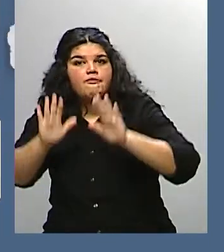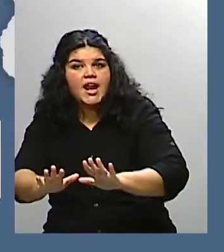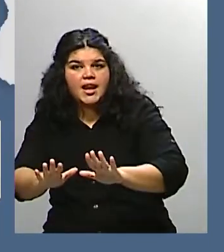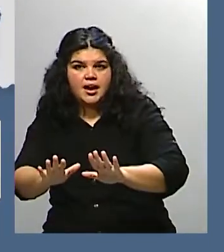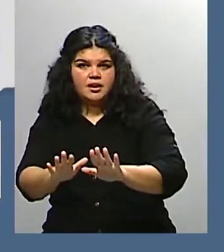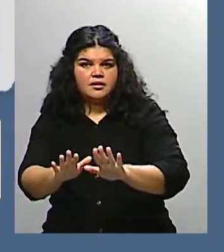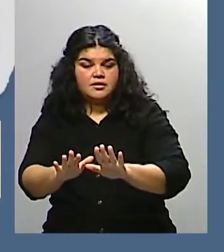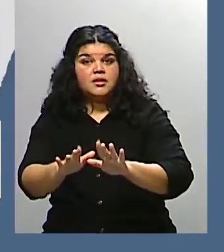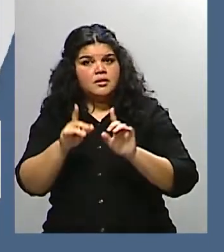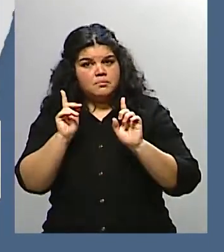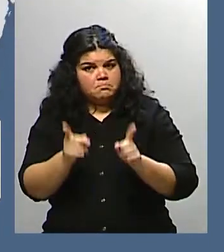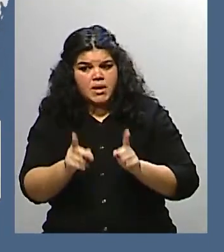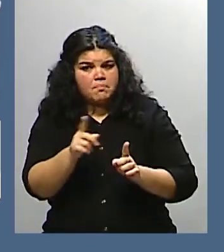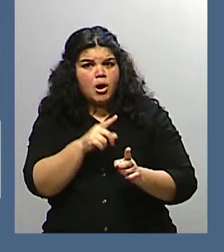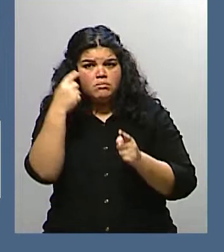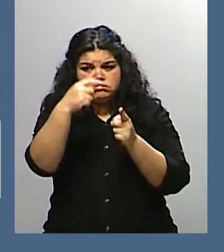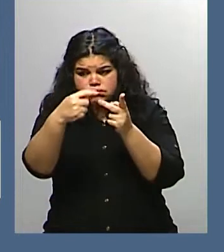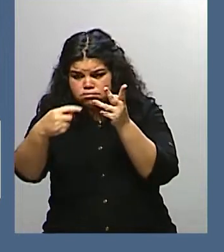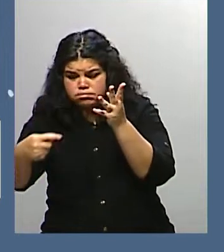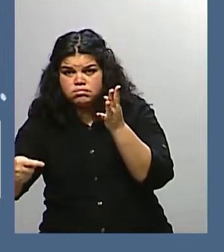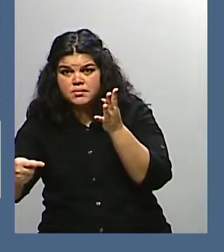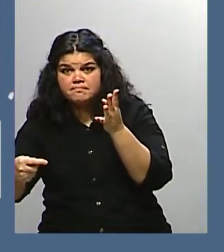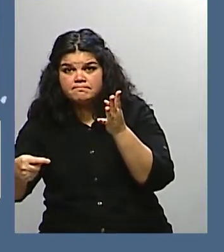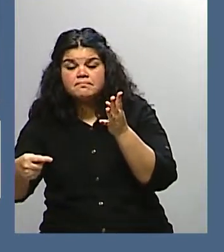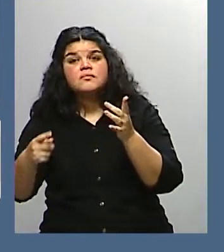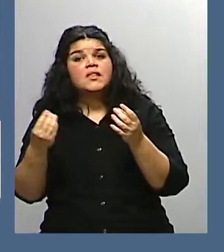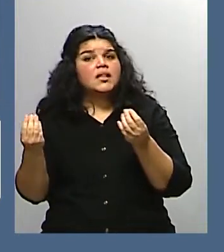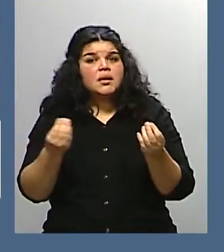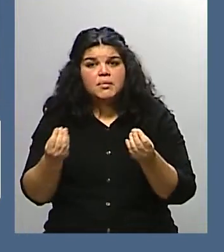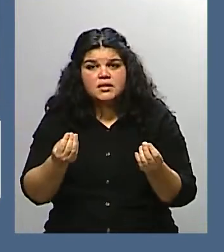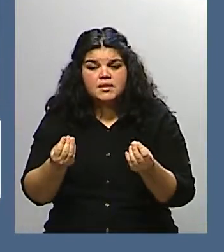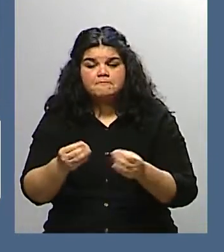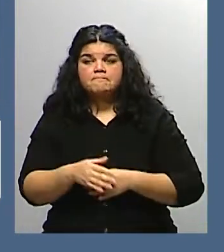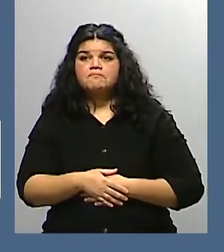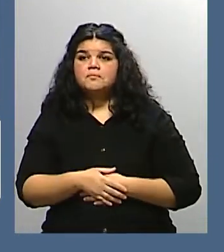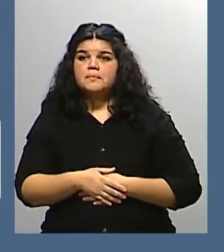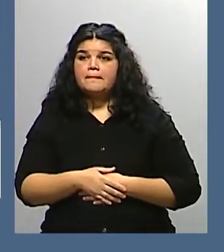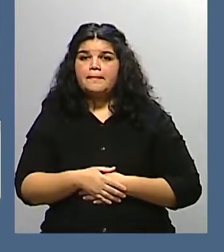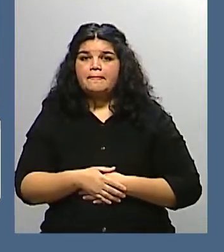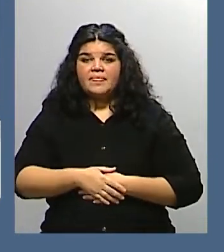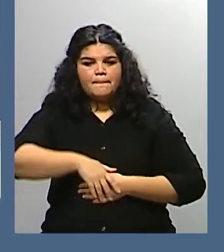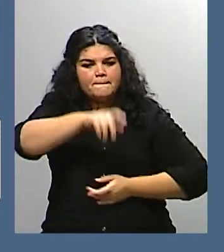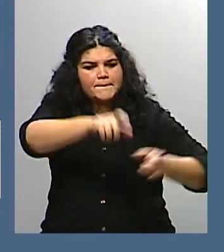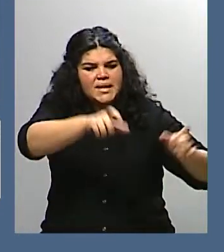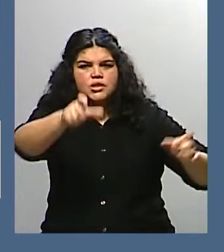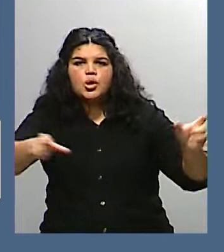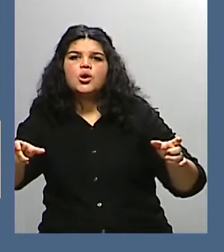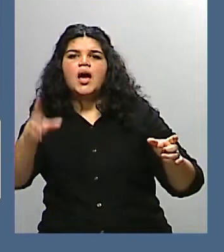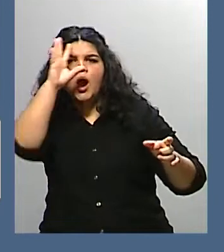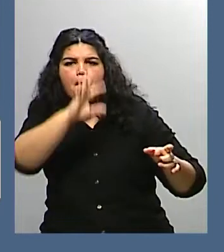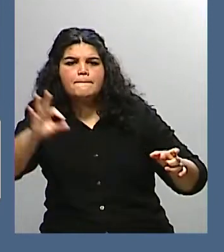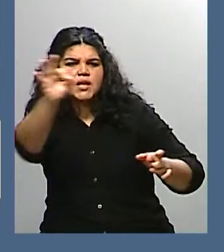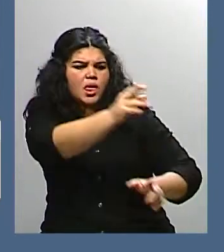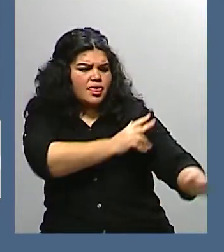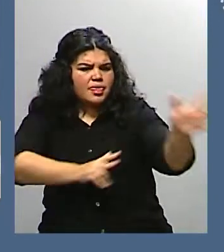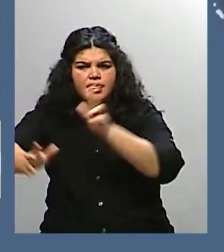Desafortunadamente, esto ha conducido a que pues se silencien estas voces de manera